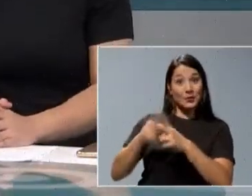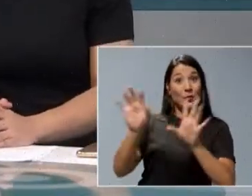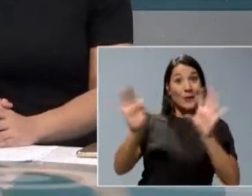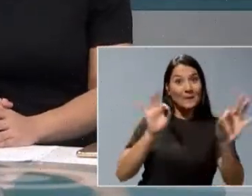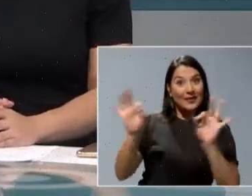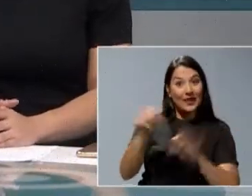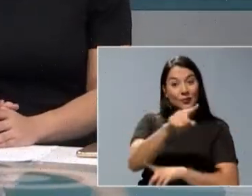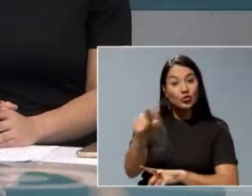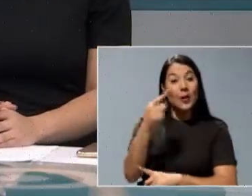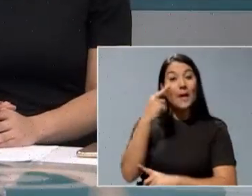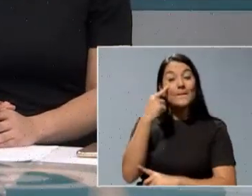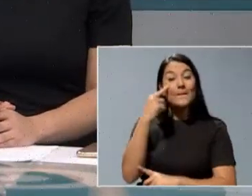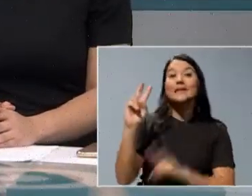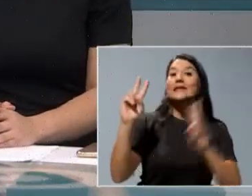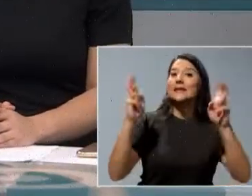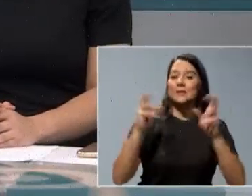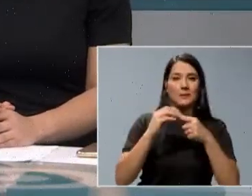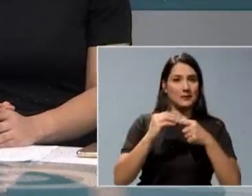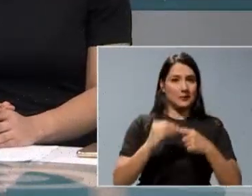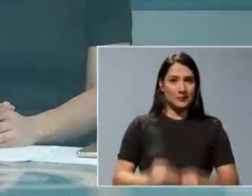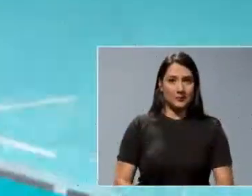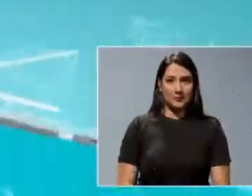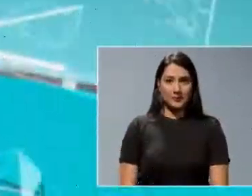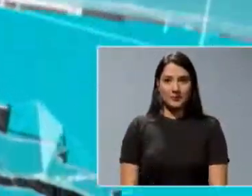ver nuestros titulares.